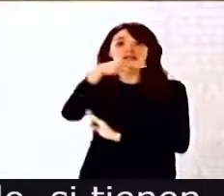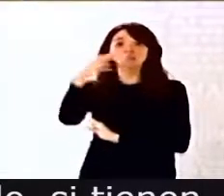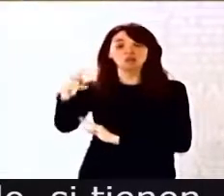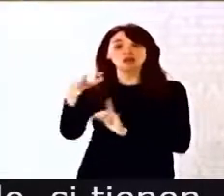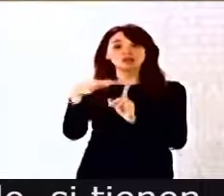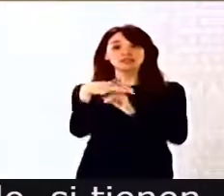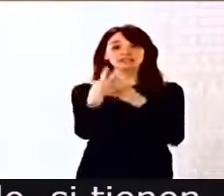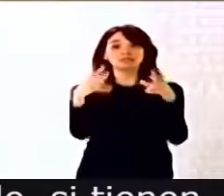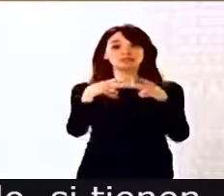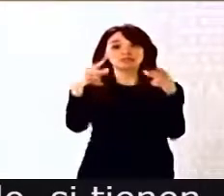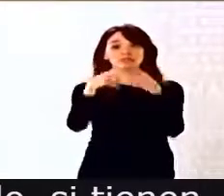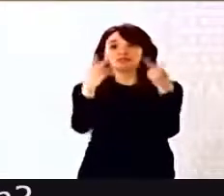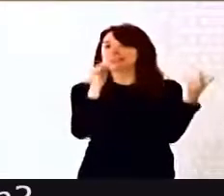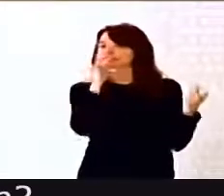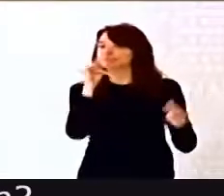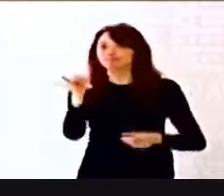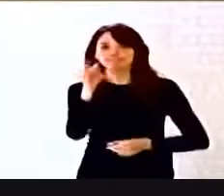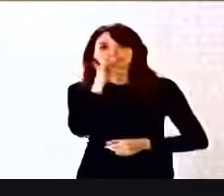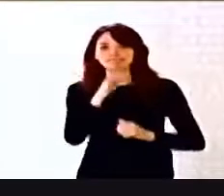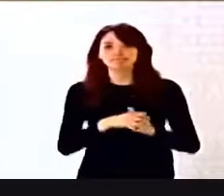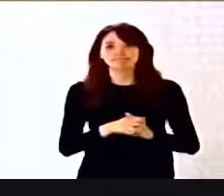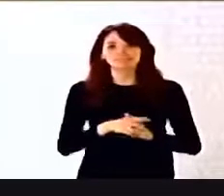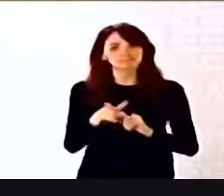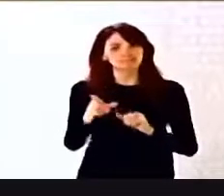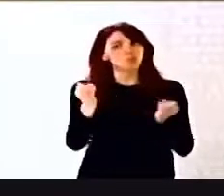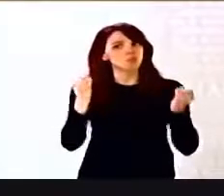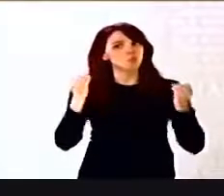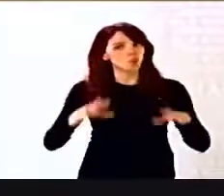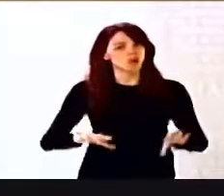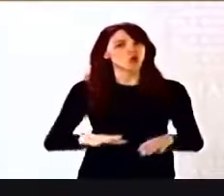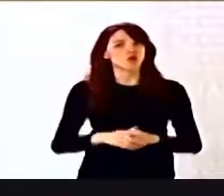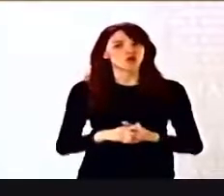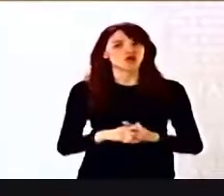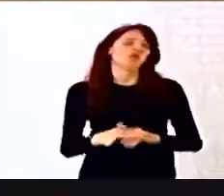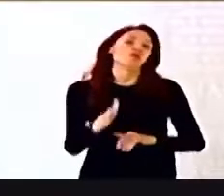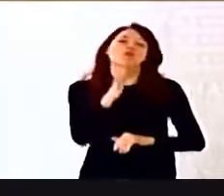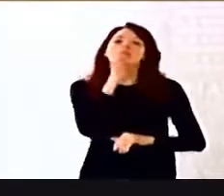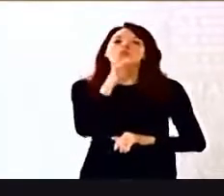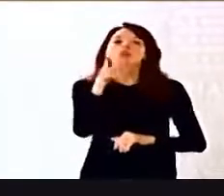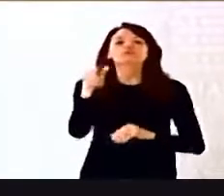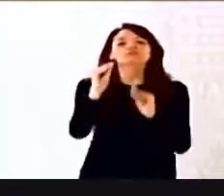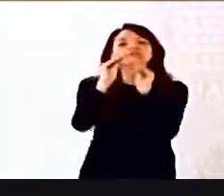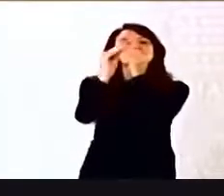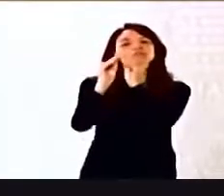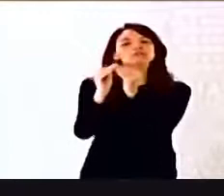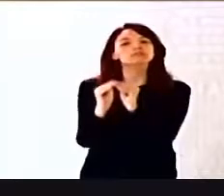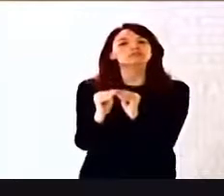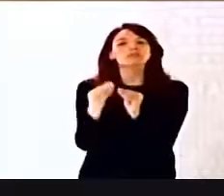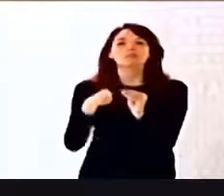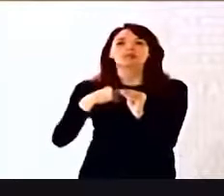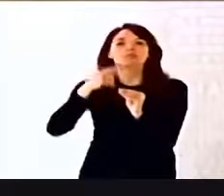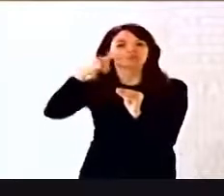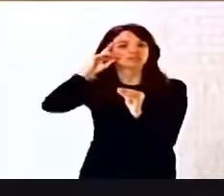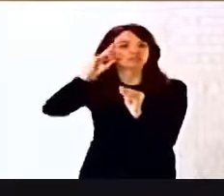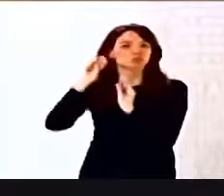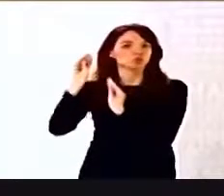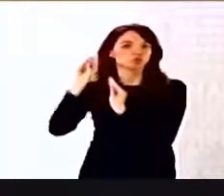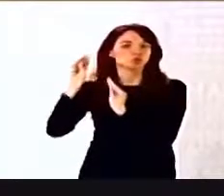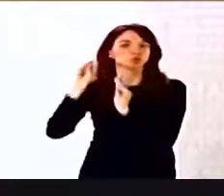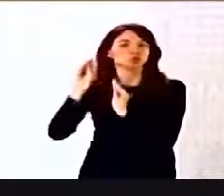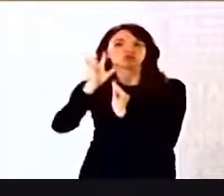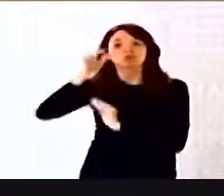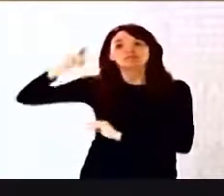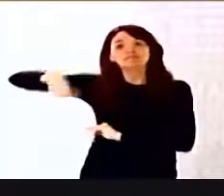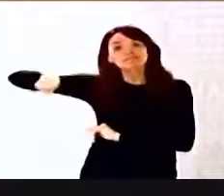no. Y además, eso creo que es bueno que lo tabule y lo haga quien ha diseñado el estudio, porque ellos son